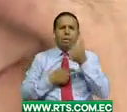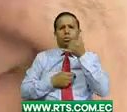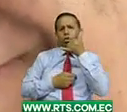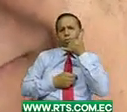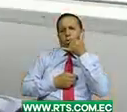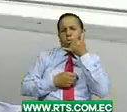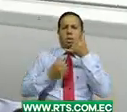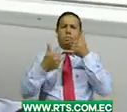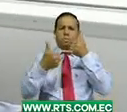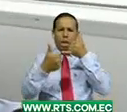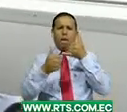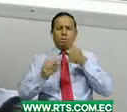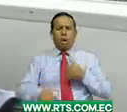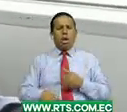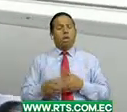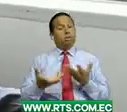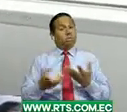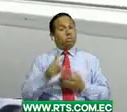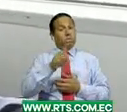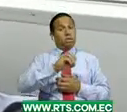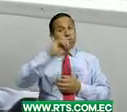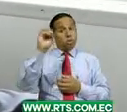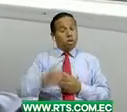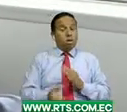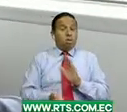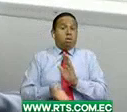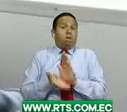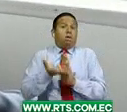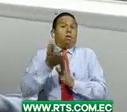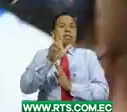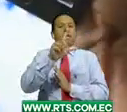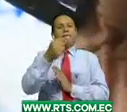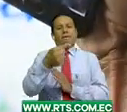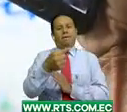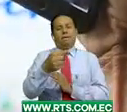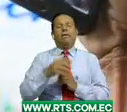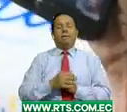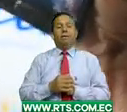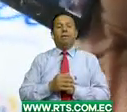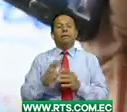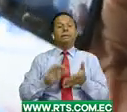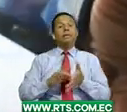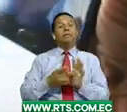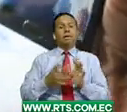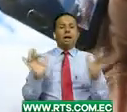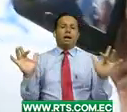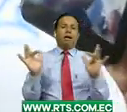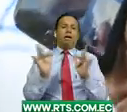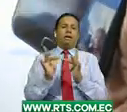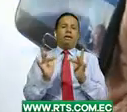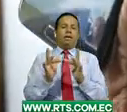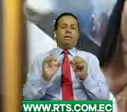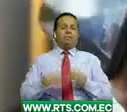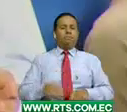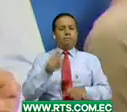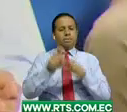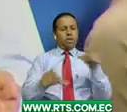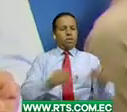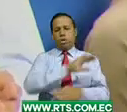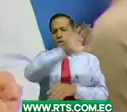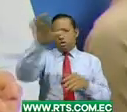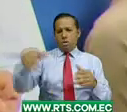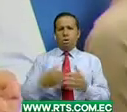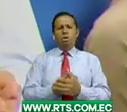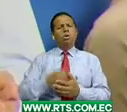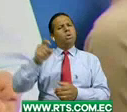aspiran llegar al 100% de 3G para tener otros beneficios en ese plan de conectividad. Necesito que haya conectividad en todo